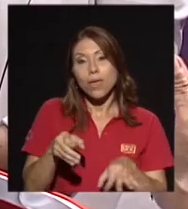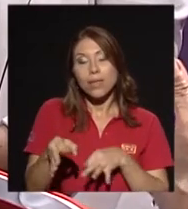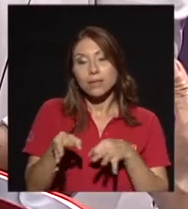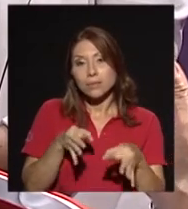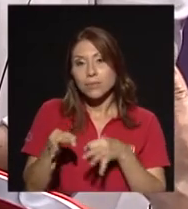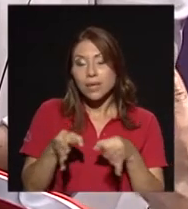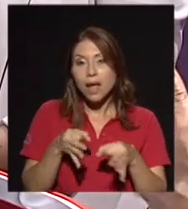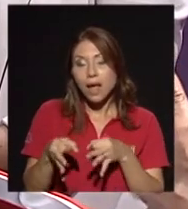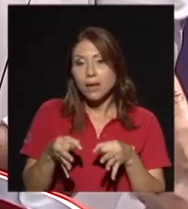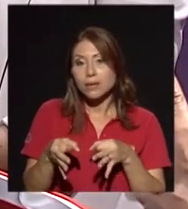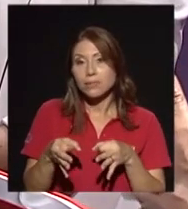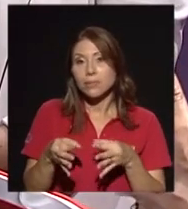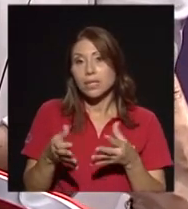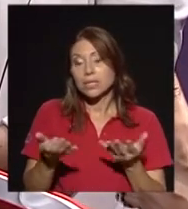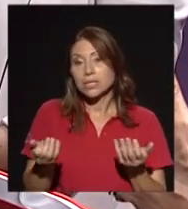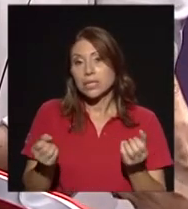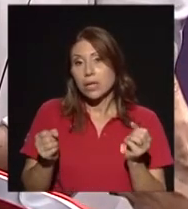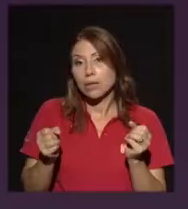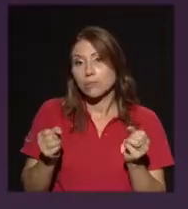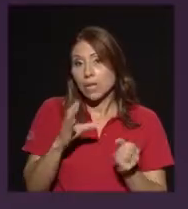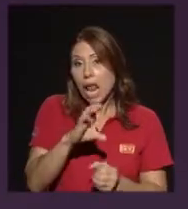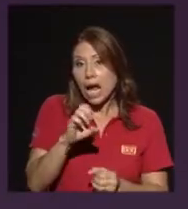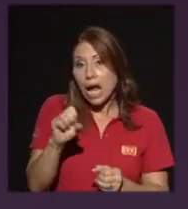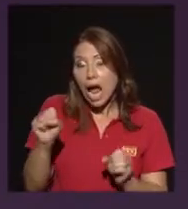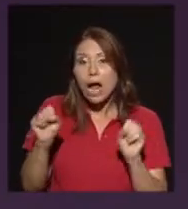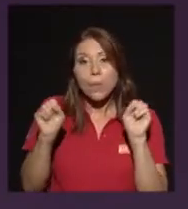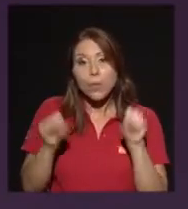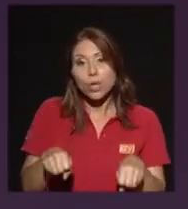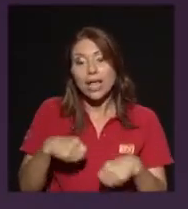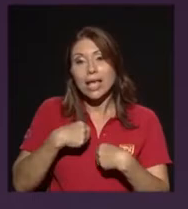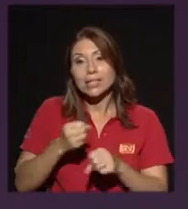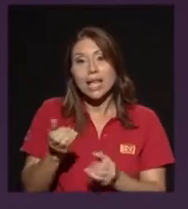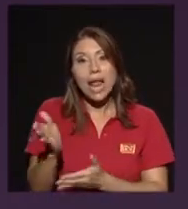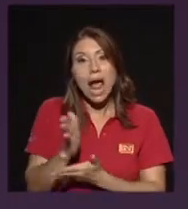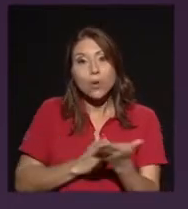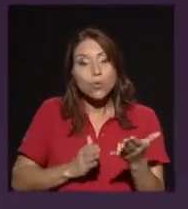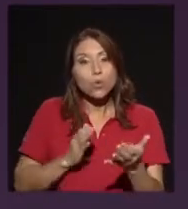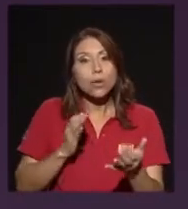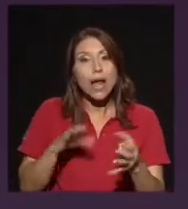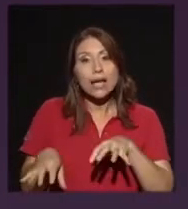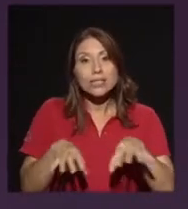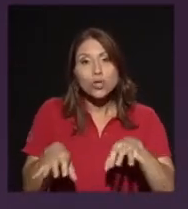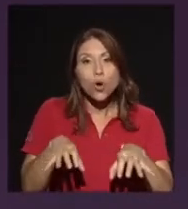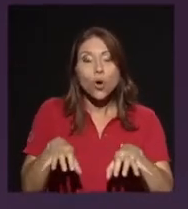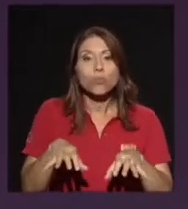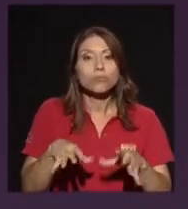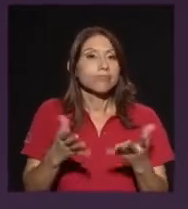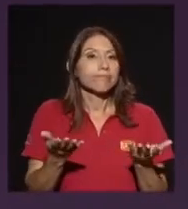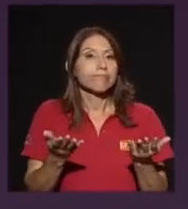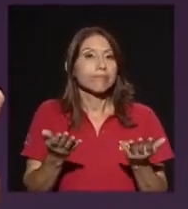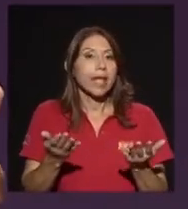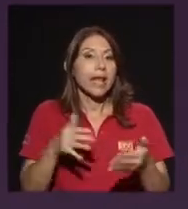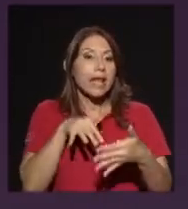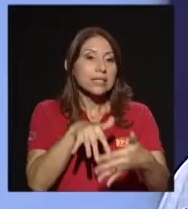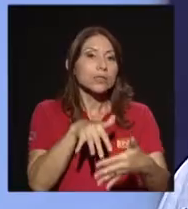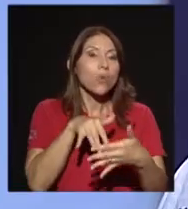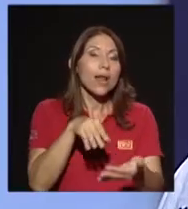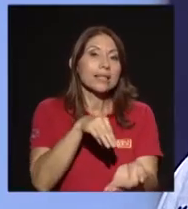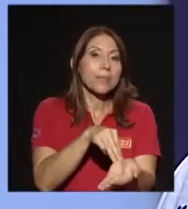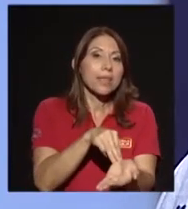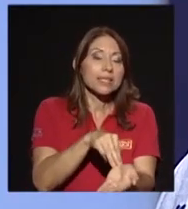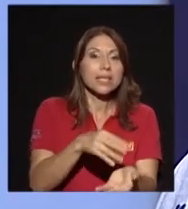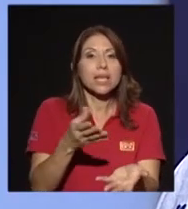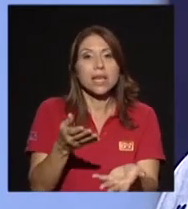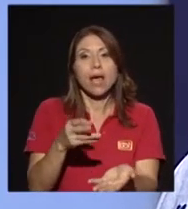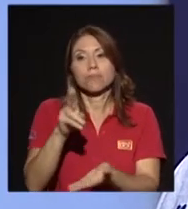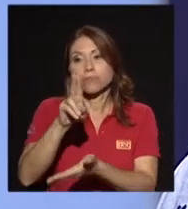Erika si podría la Caja, por ejemplo, hacer algún tipo de acción en las escuelas de medicina y en las escuelas